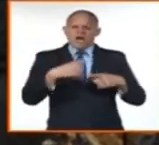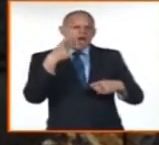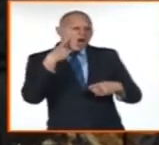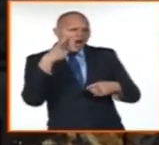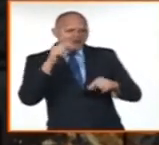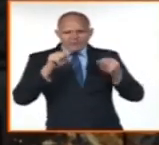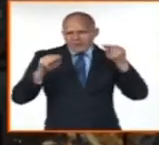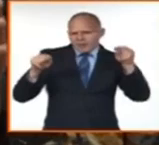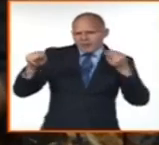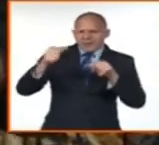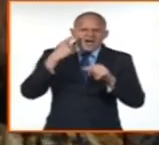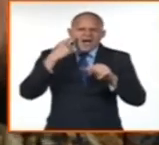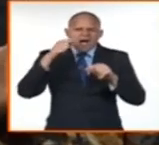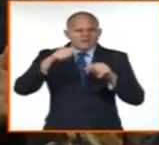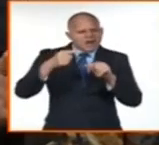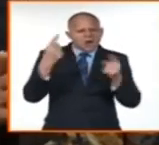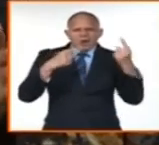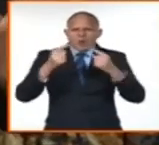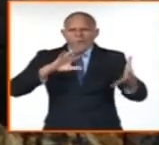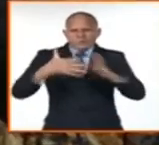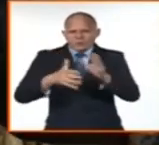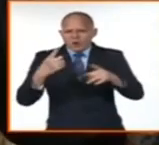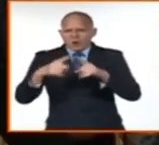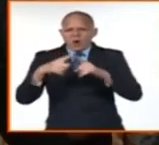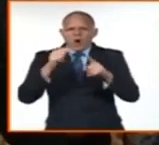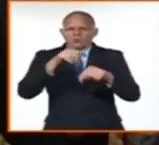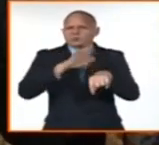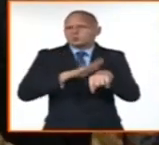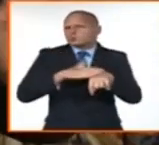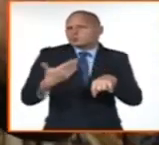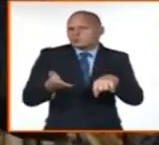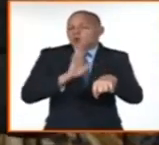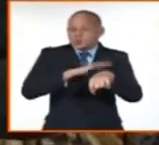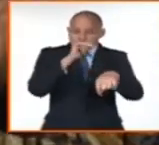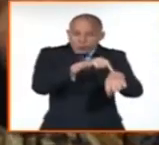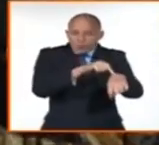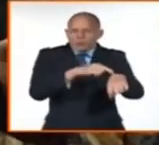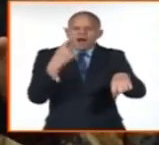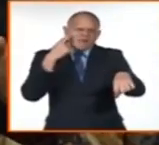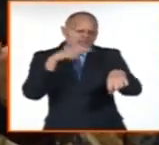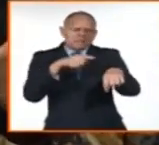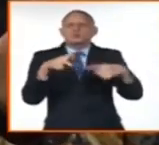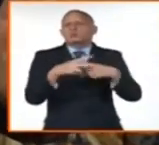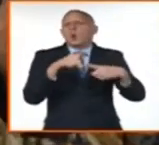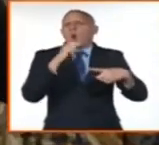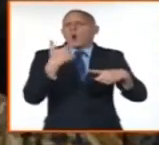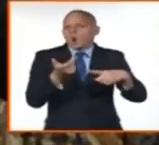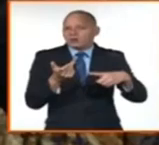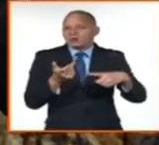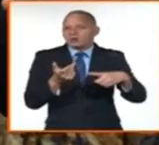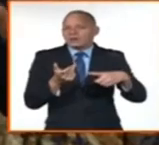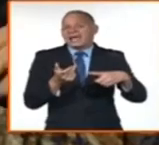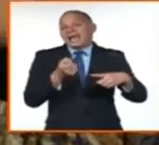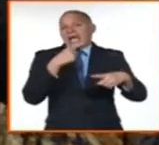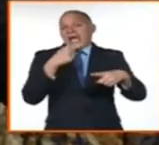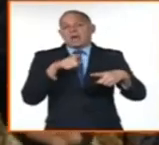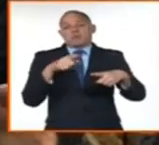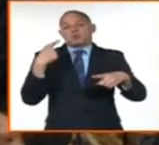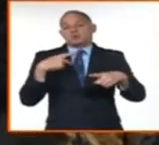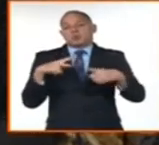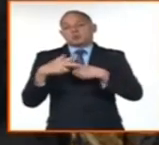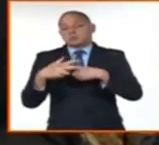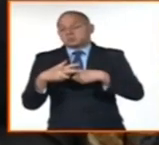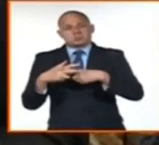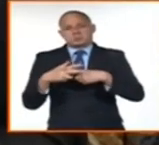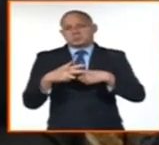causas de esas contradicciones y proponer soluciones que eliminen las causas. Porque cuando no eliminamos las causas, lo que hacemos es ponerle parche a los problemas y se